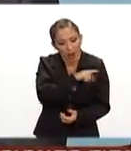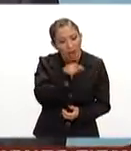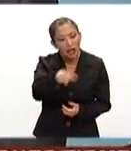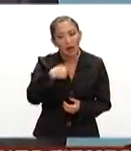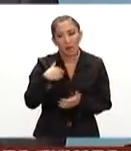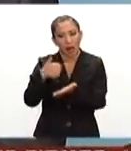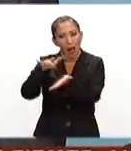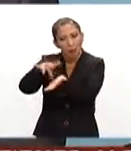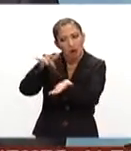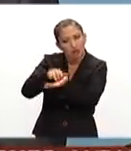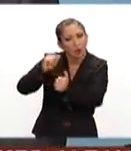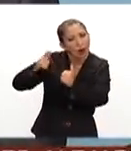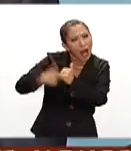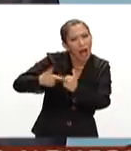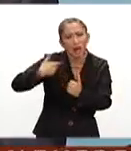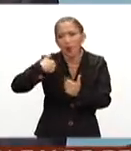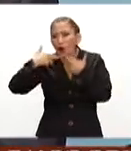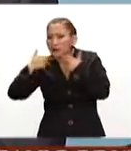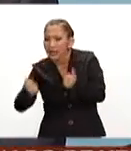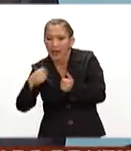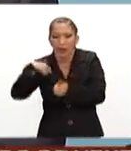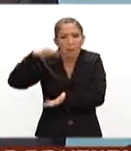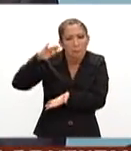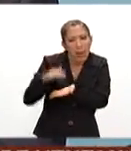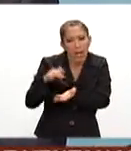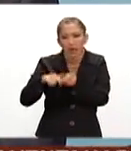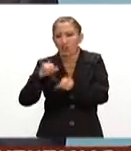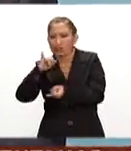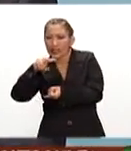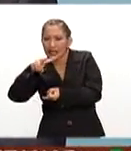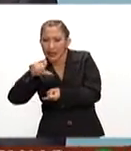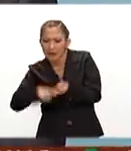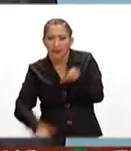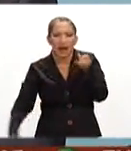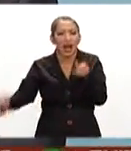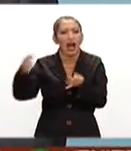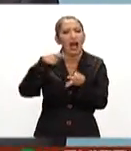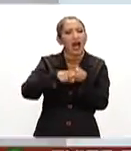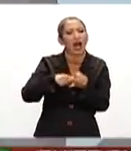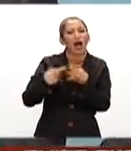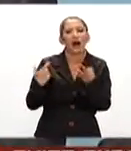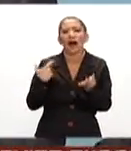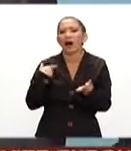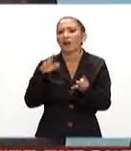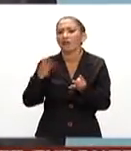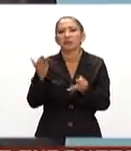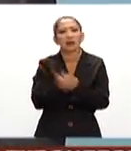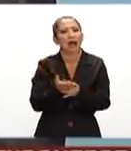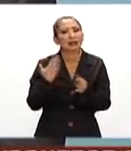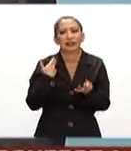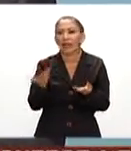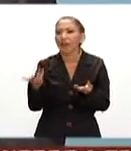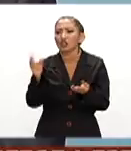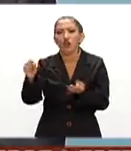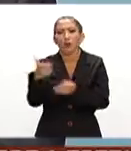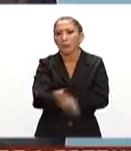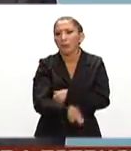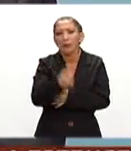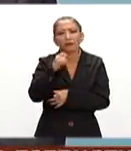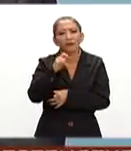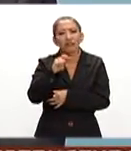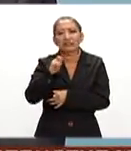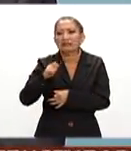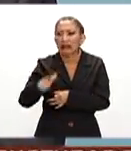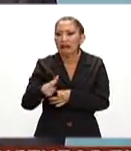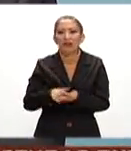incentivos fiscales de ISR, IVA, régimen aduanero especial, la parte de no fiscales, donde